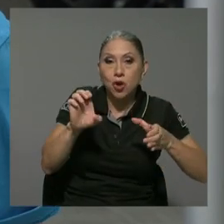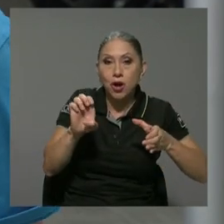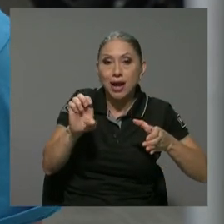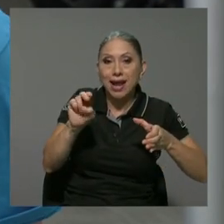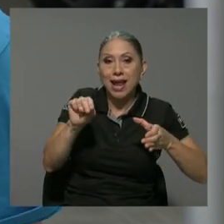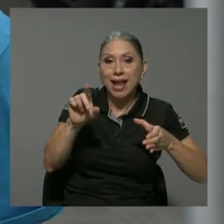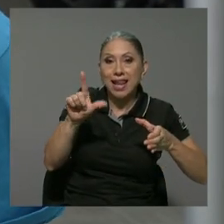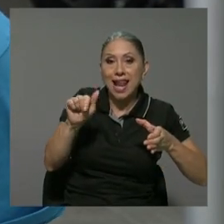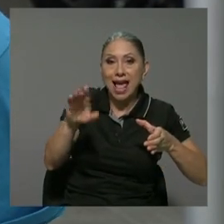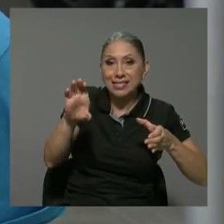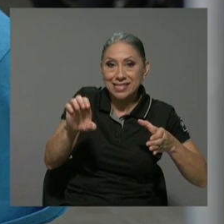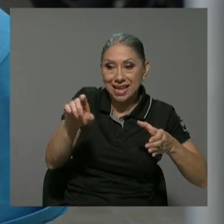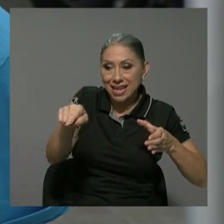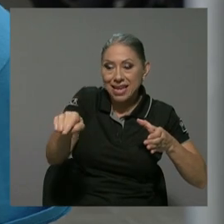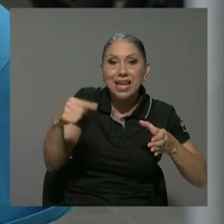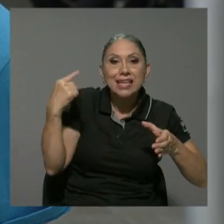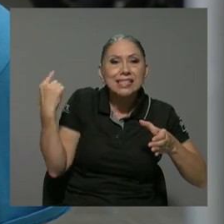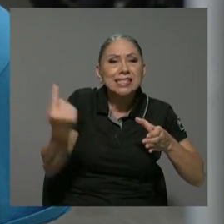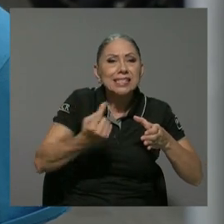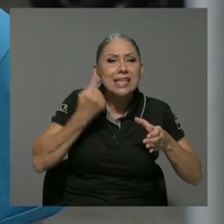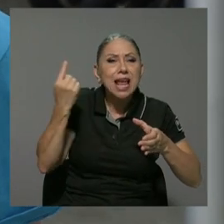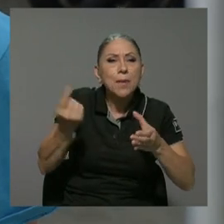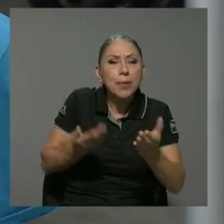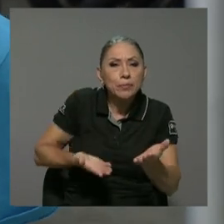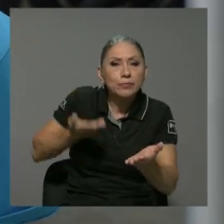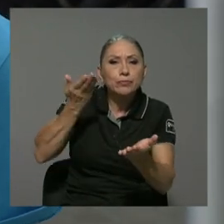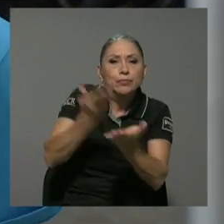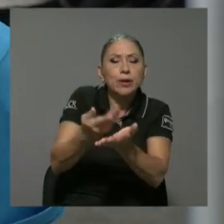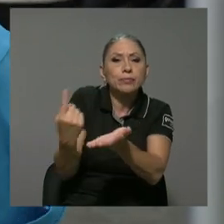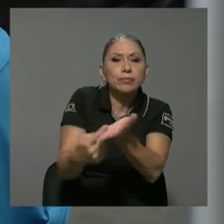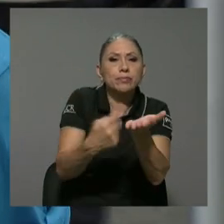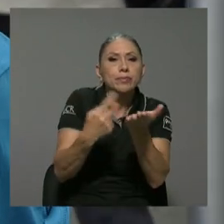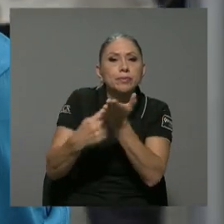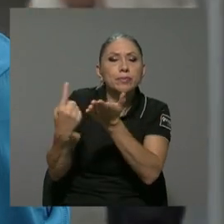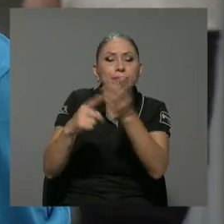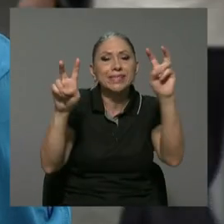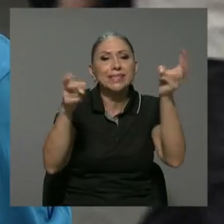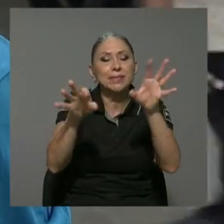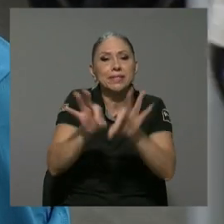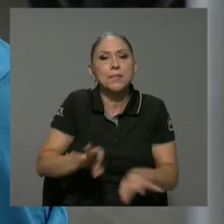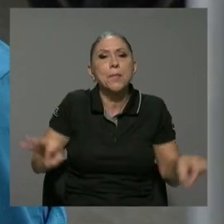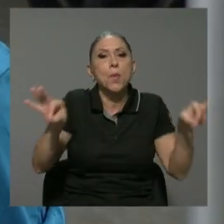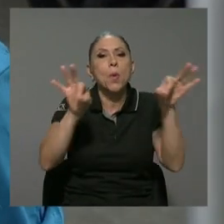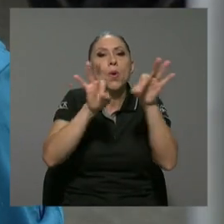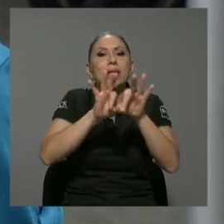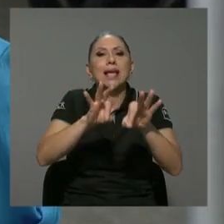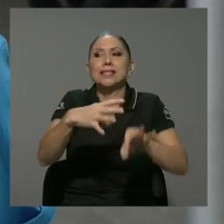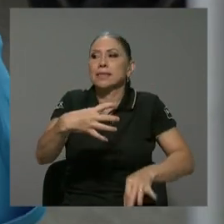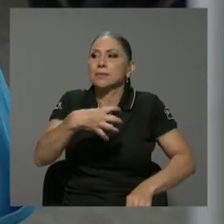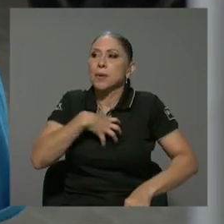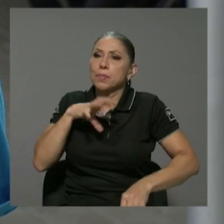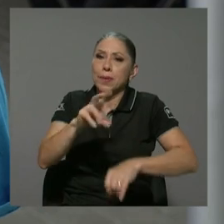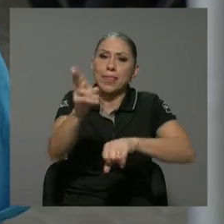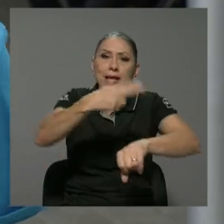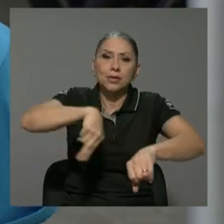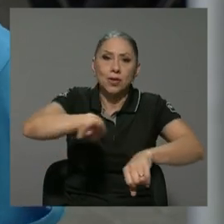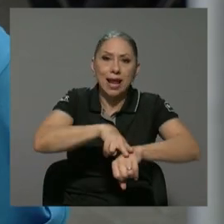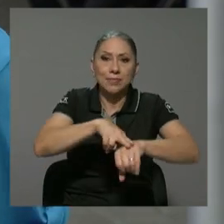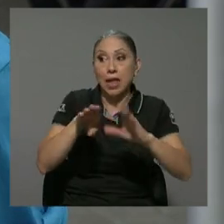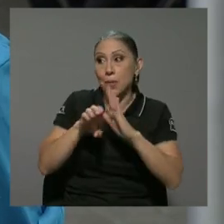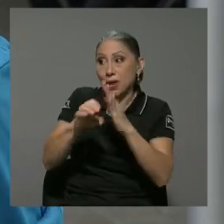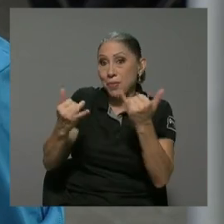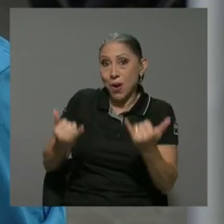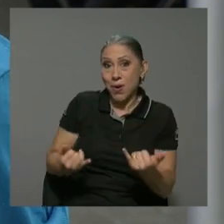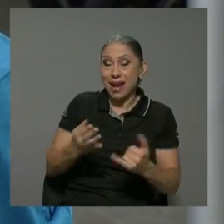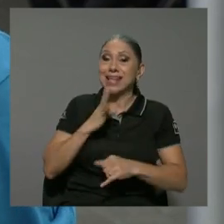también asuntos de relevancia nacional, como lo estamos viendo en este momento, ¿verdad? También que se discute mucho sobre el presupuesto en